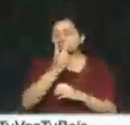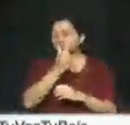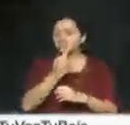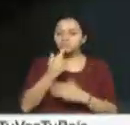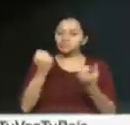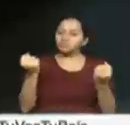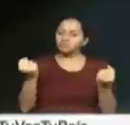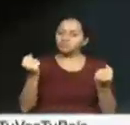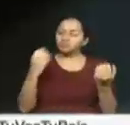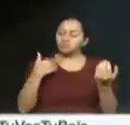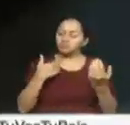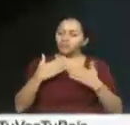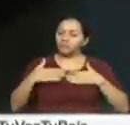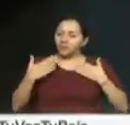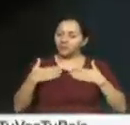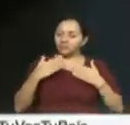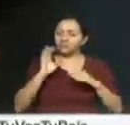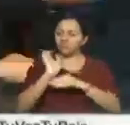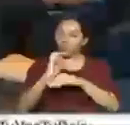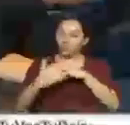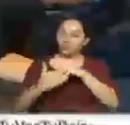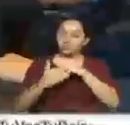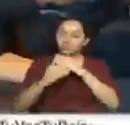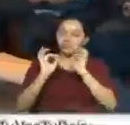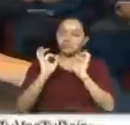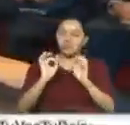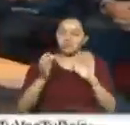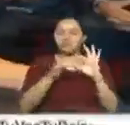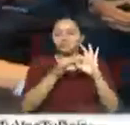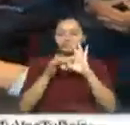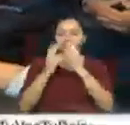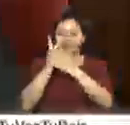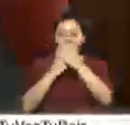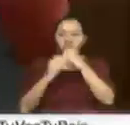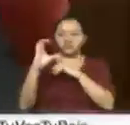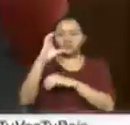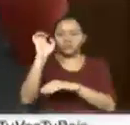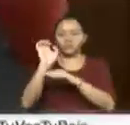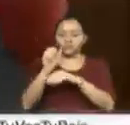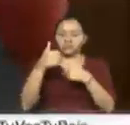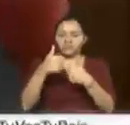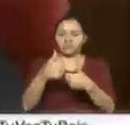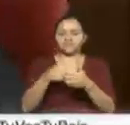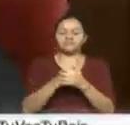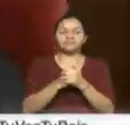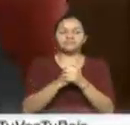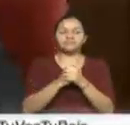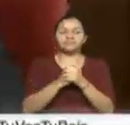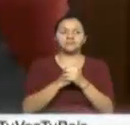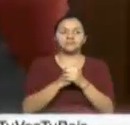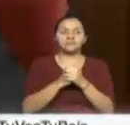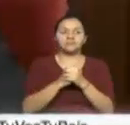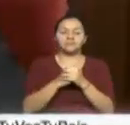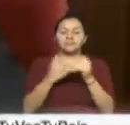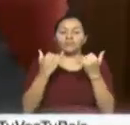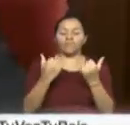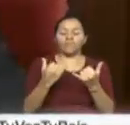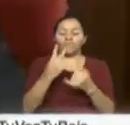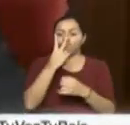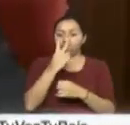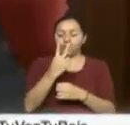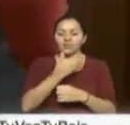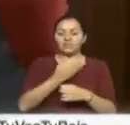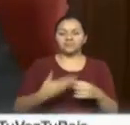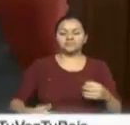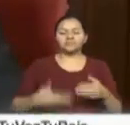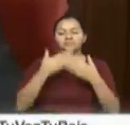respaldo de Ecuador y destacó el buen momento de las relaciones bilaterales. Y le deseamos, presidente Moreno, todo lo